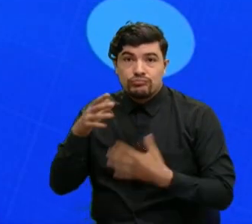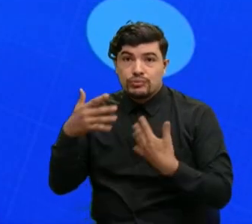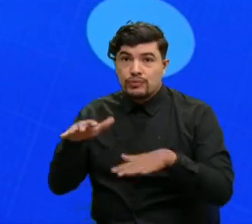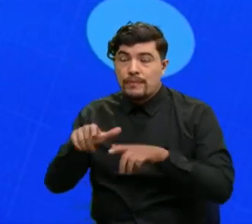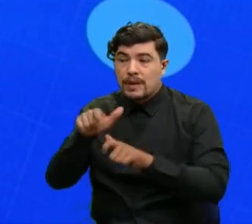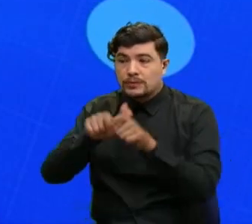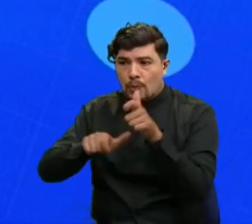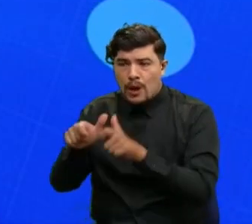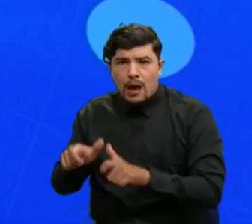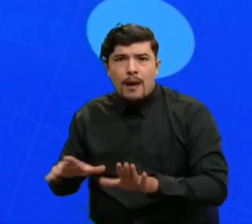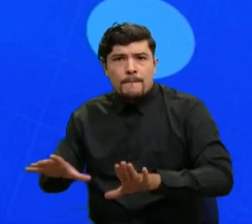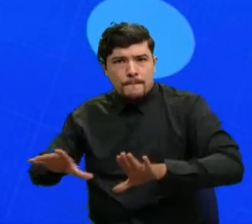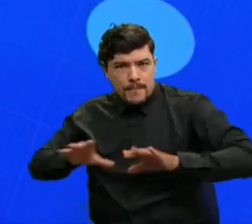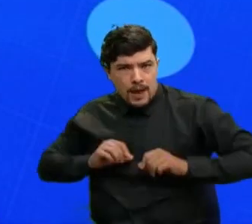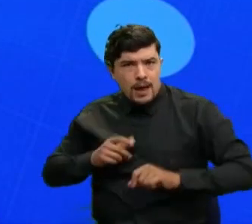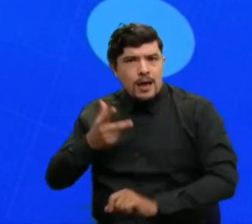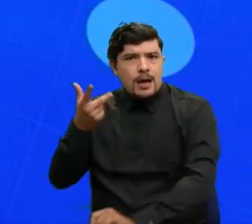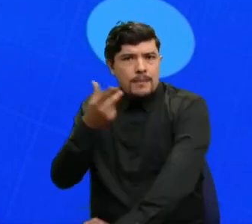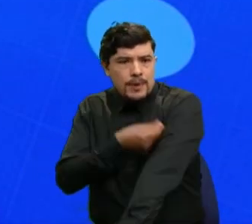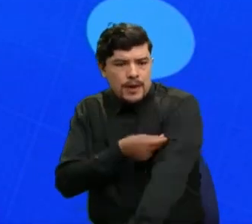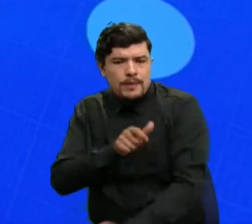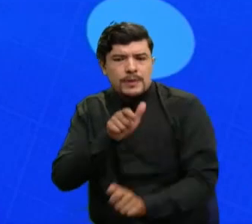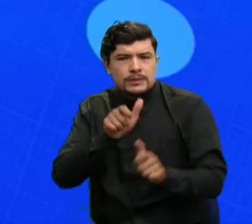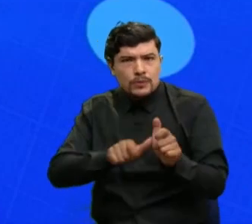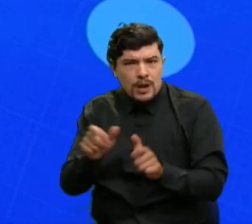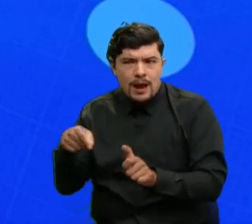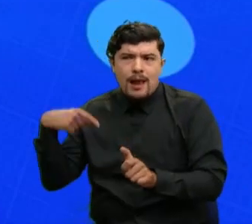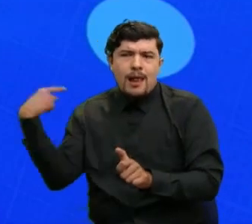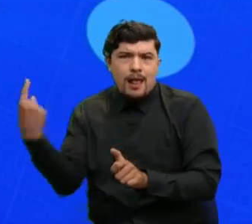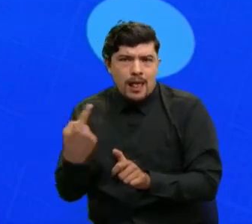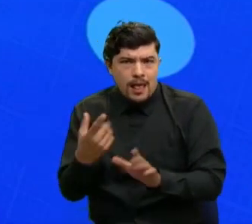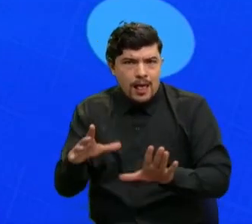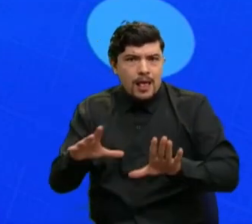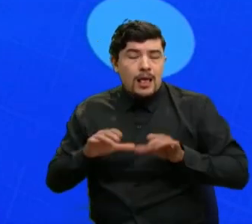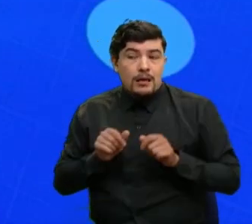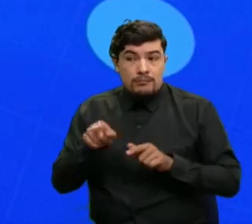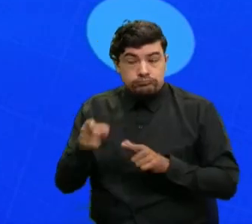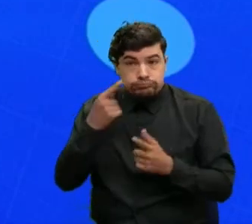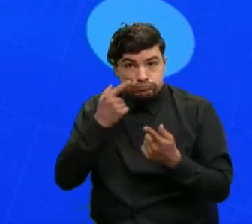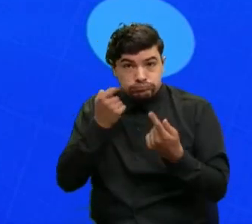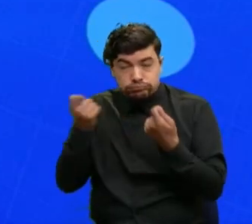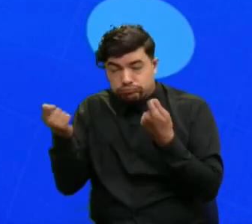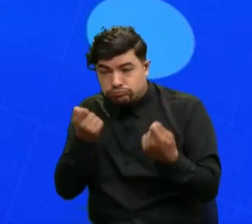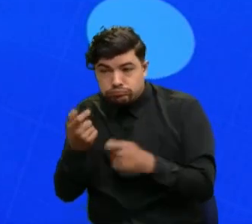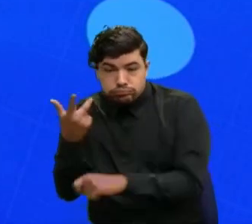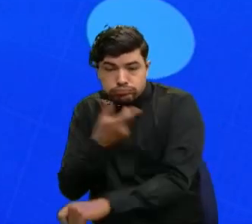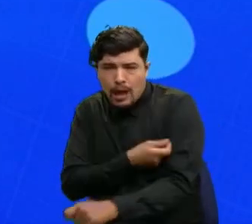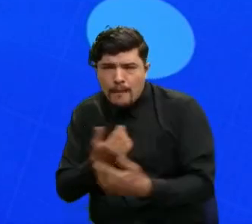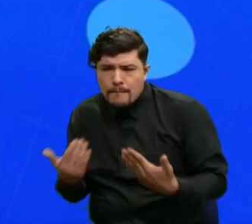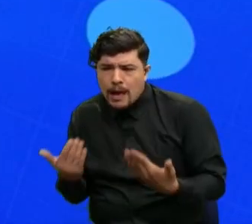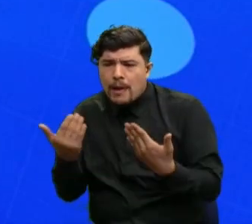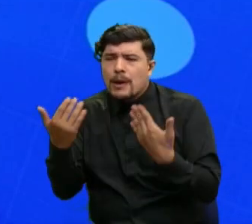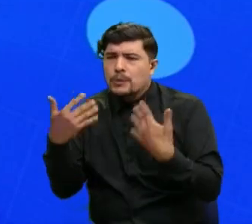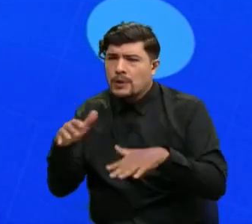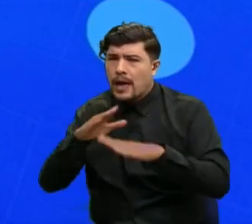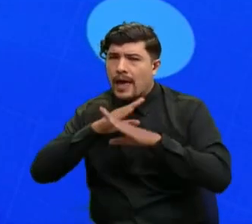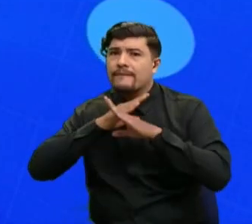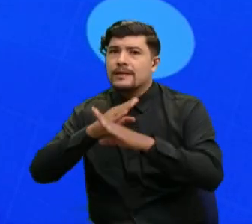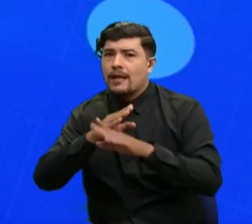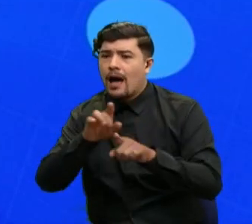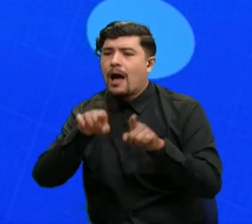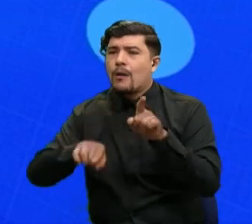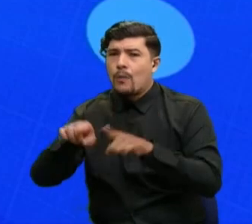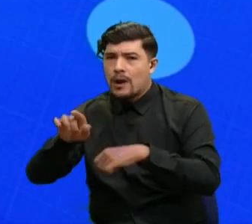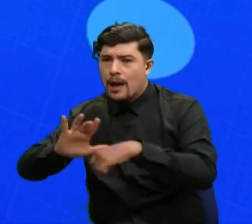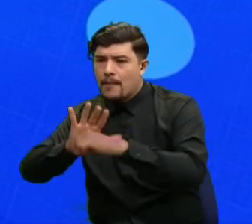es muy querido en la población. Con ello hemos logrado controlar, mitigar y algunas enfermedades